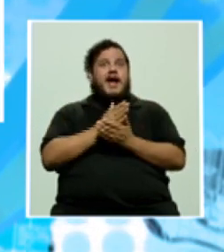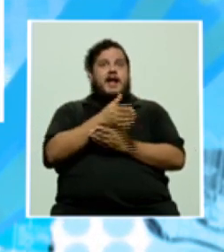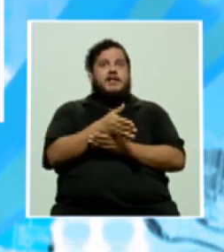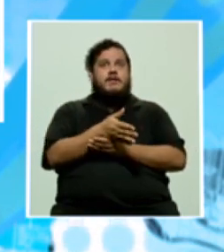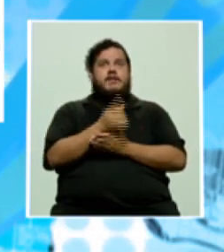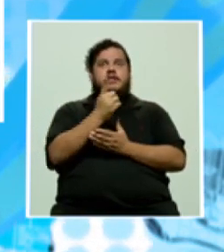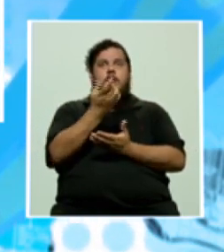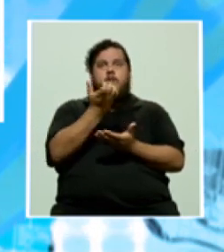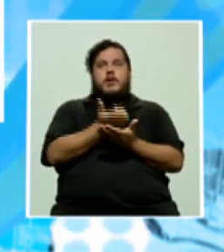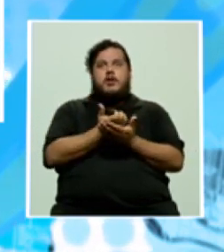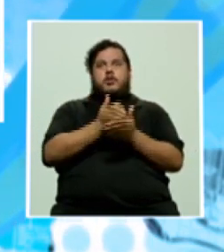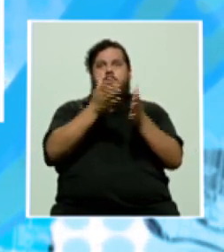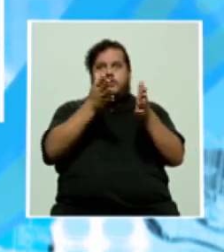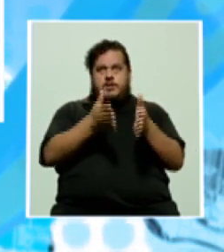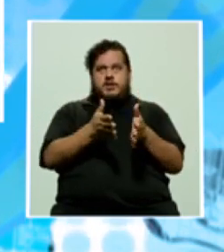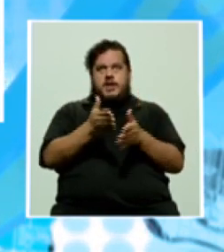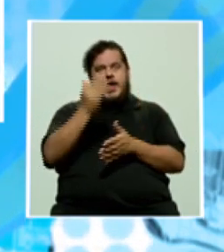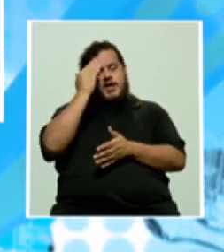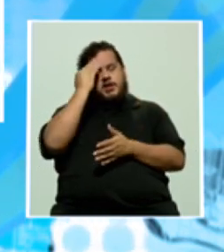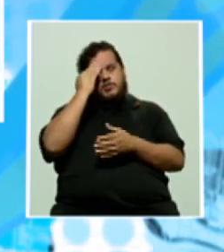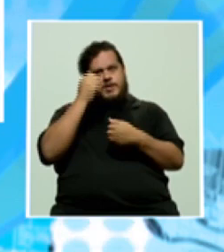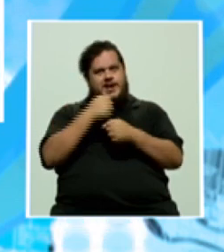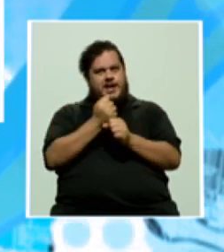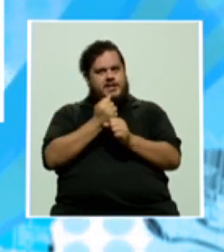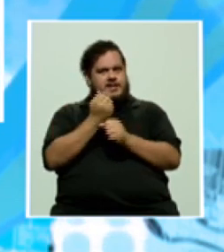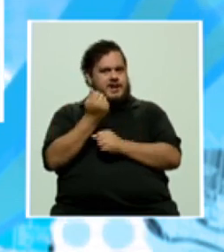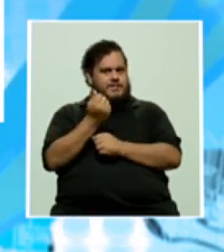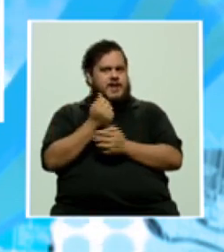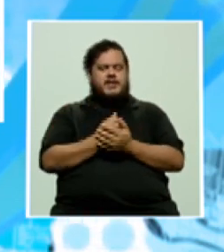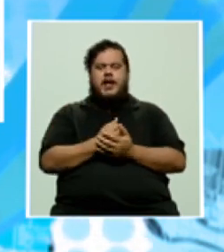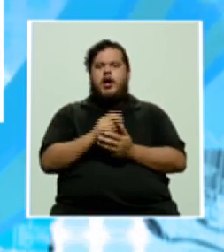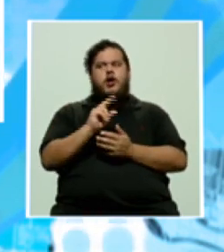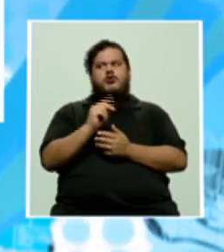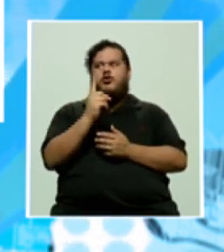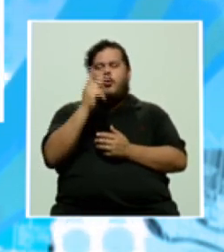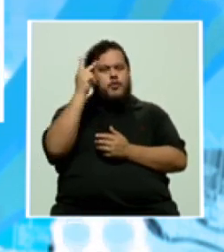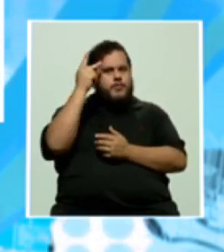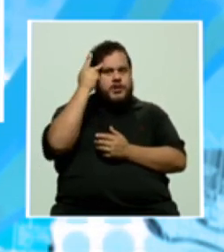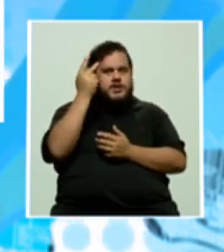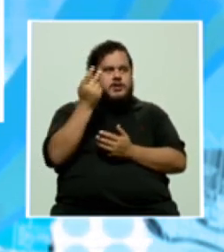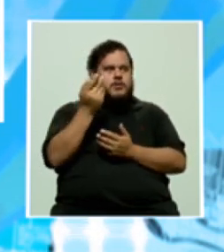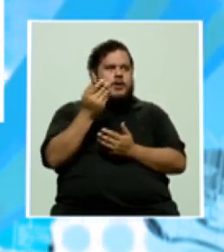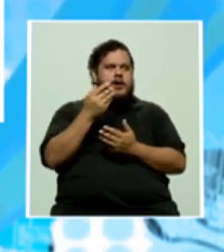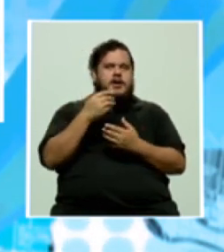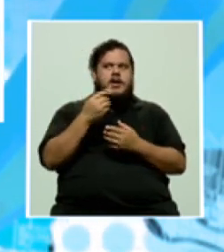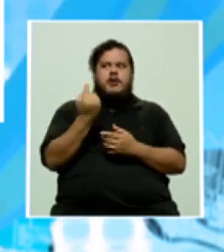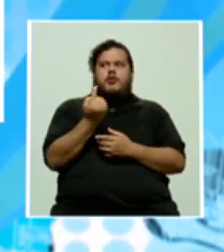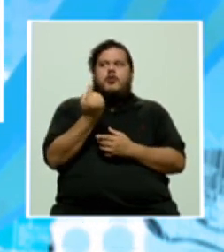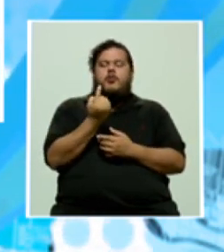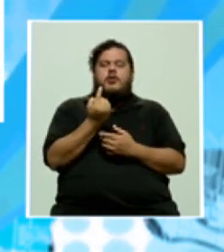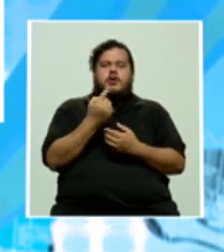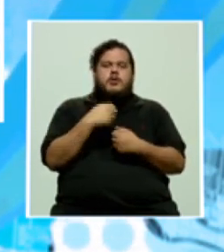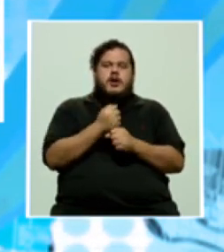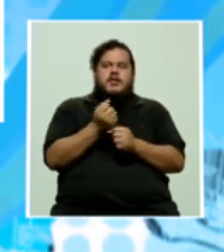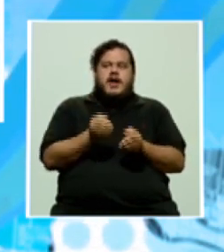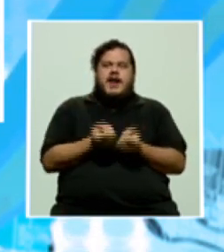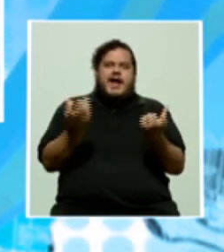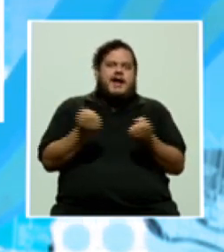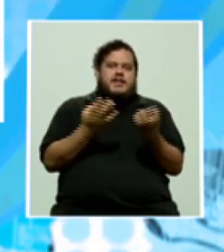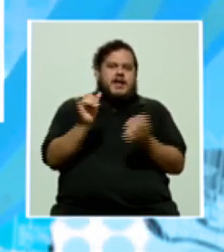un economista que supiera hacer plata, no un político que lo único que hacía era gastarla, como hizo Obama,